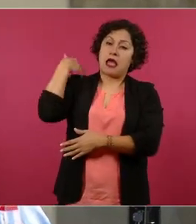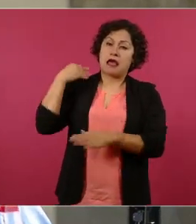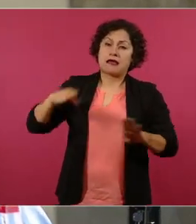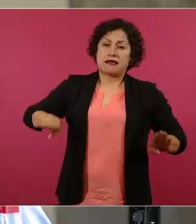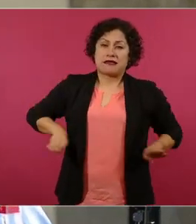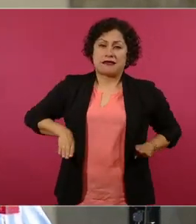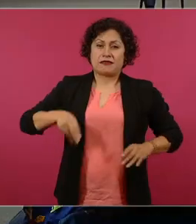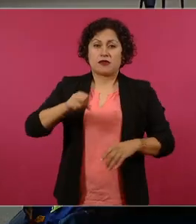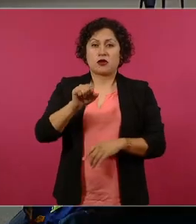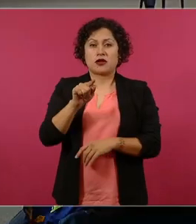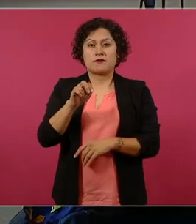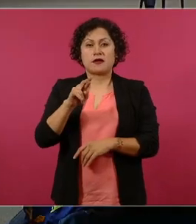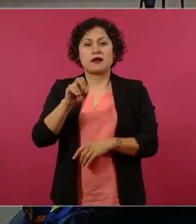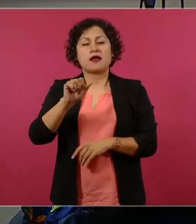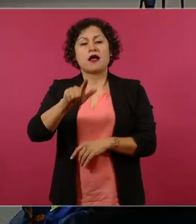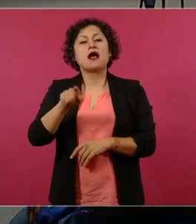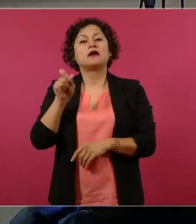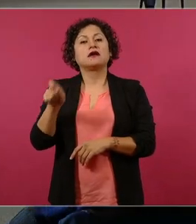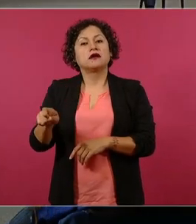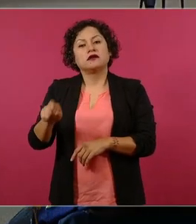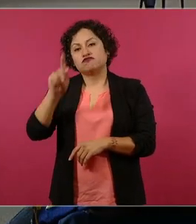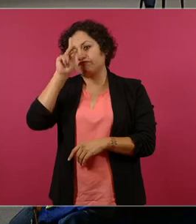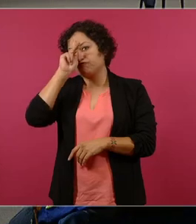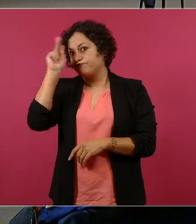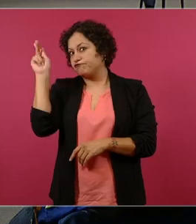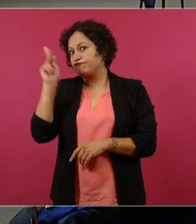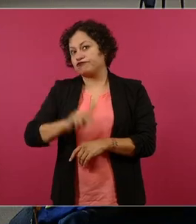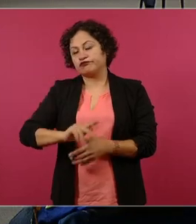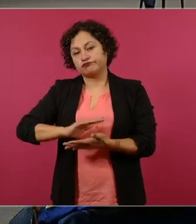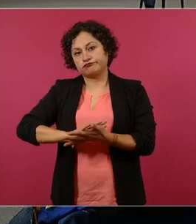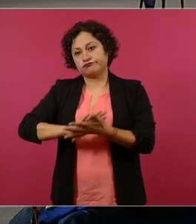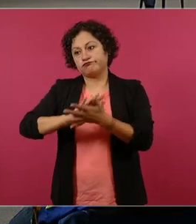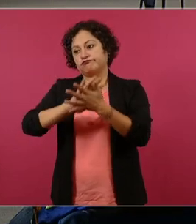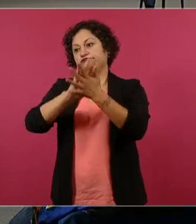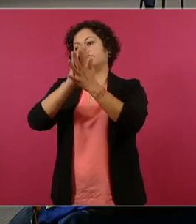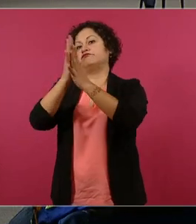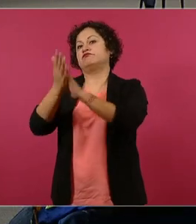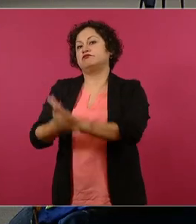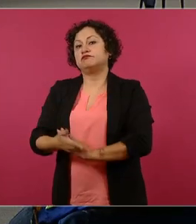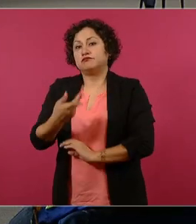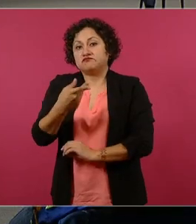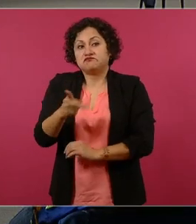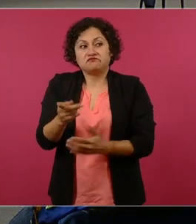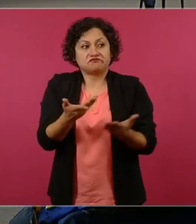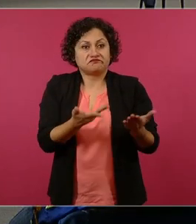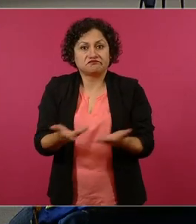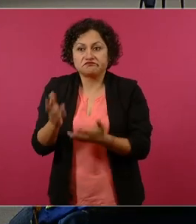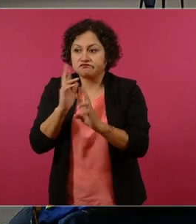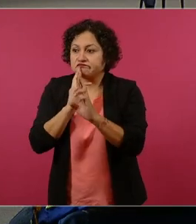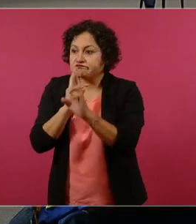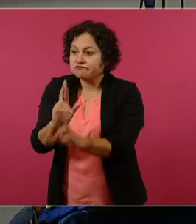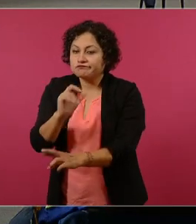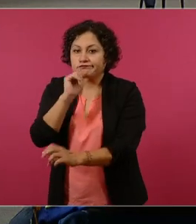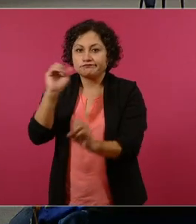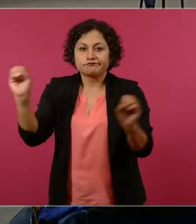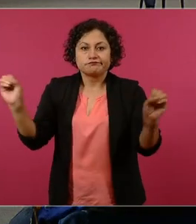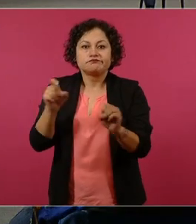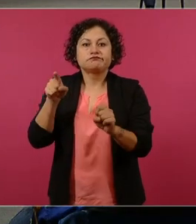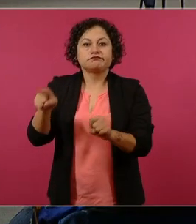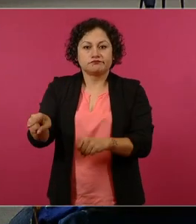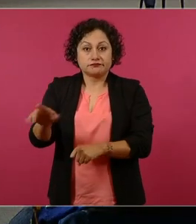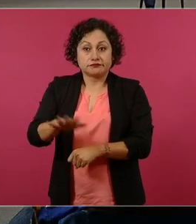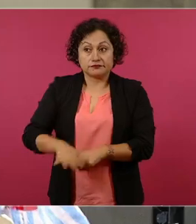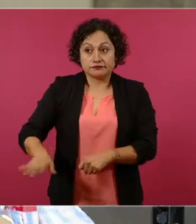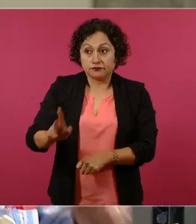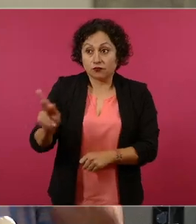para el que todavía no se ven políticas desde una perspectiva transformadora óptimas para tener diálogo los pueblos de Cholula